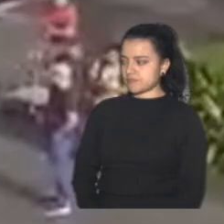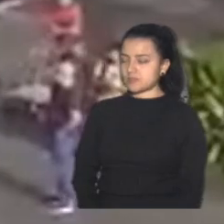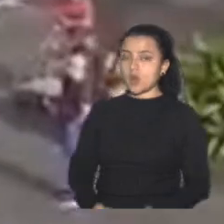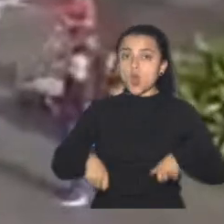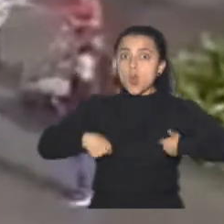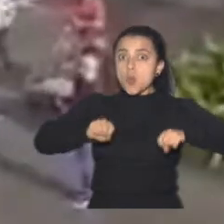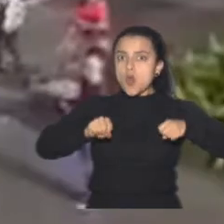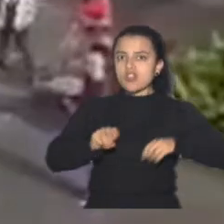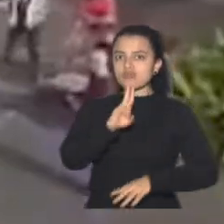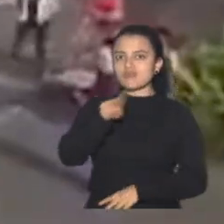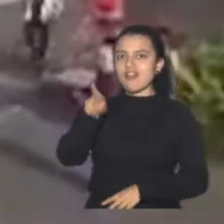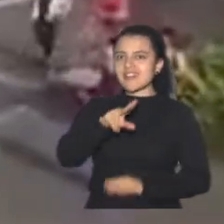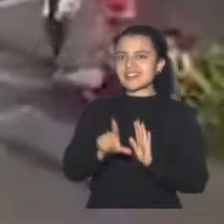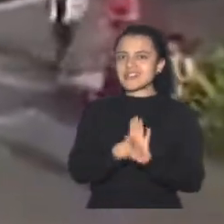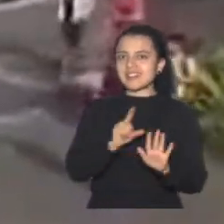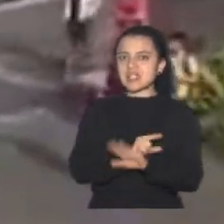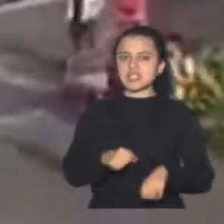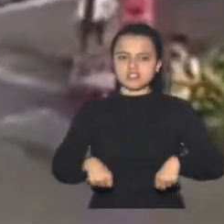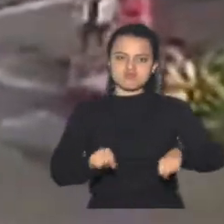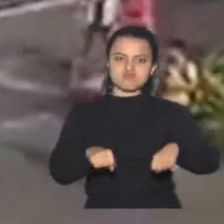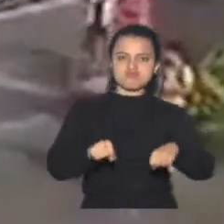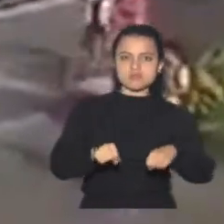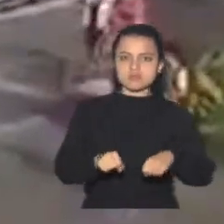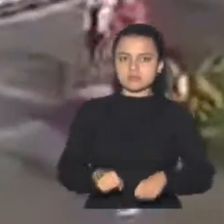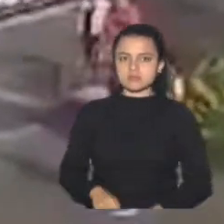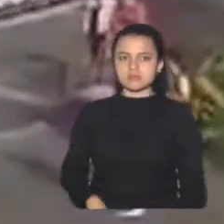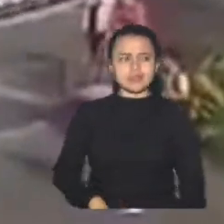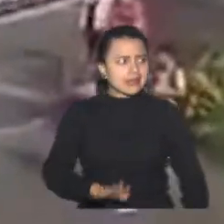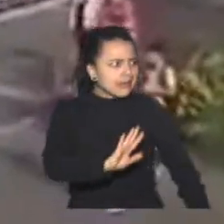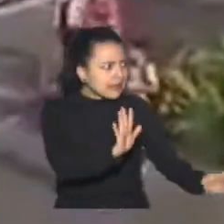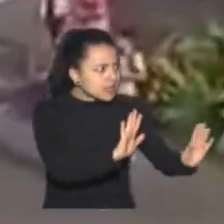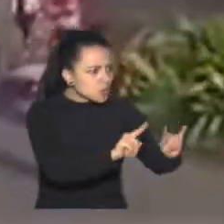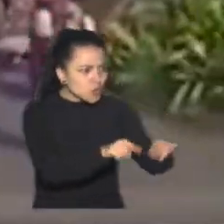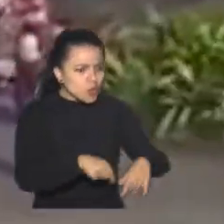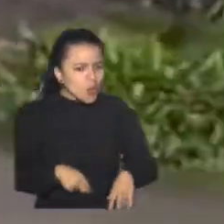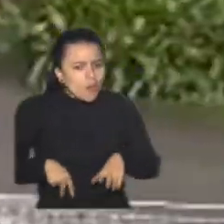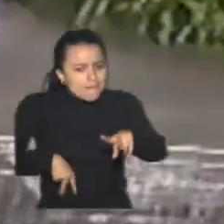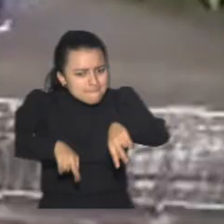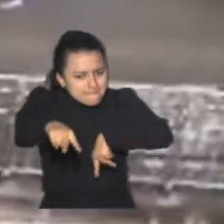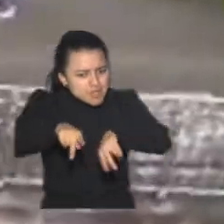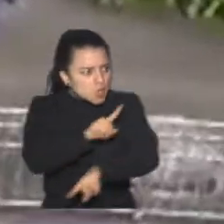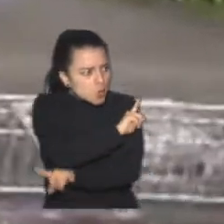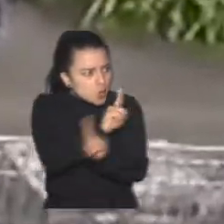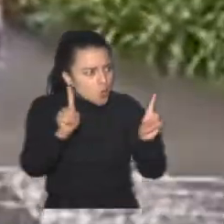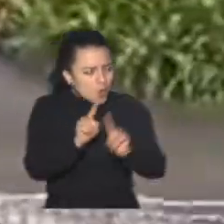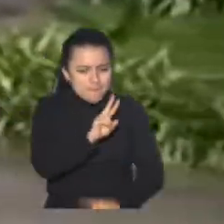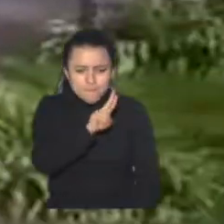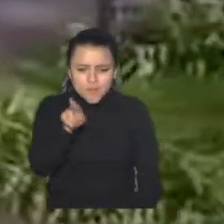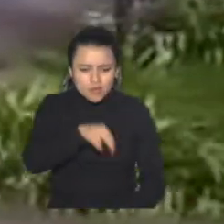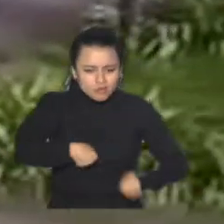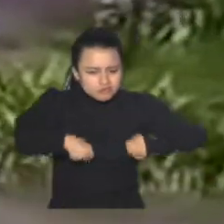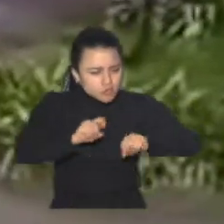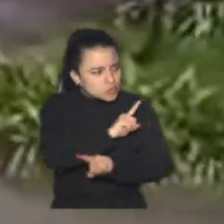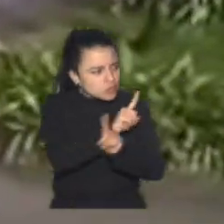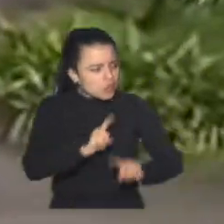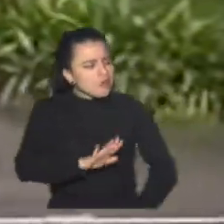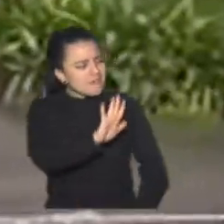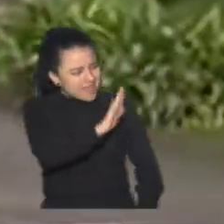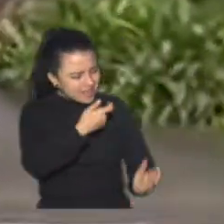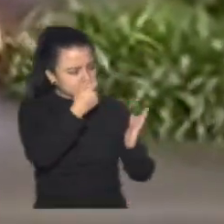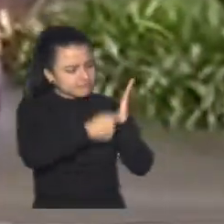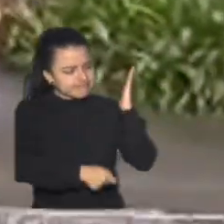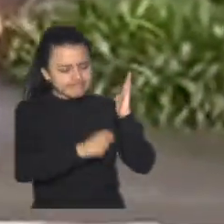una zona prohibida según lo indicaron las autoridades era peatonal y cuando el guarda de tránsito se acercó para hacerle el